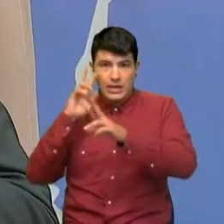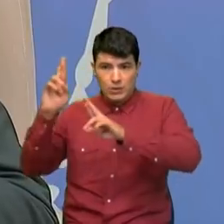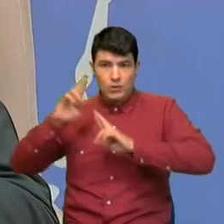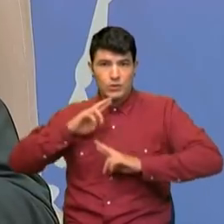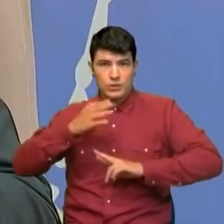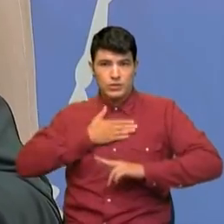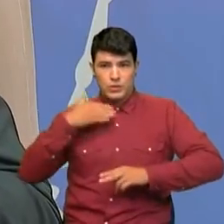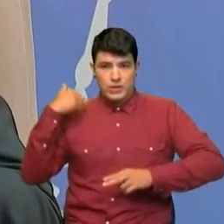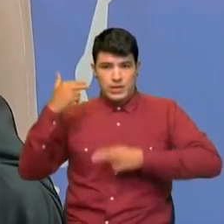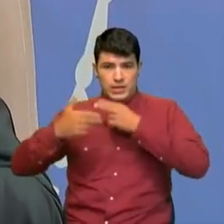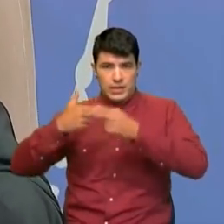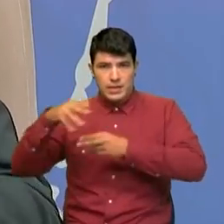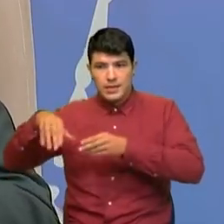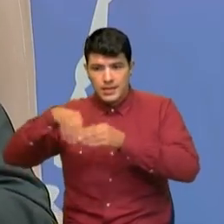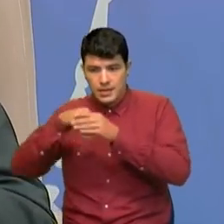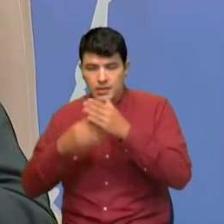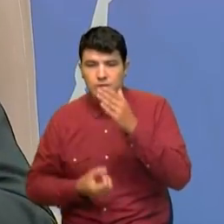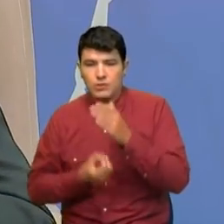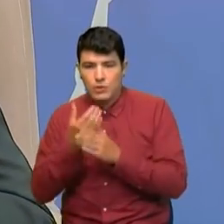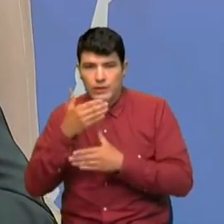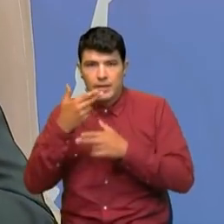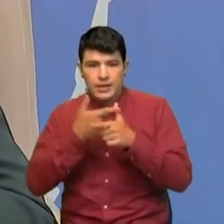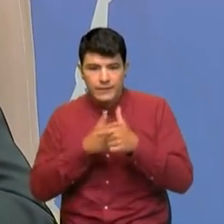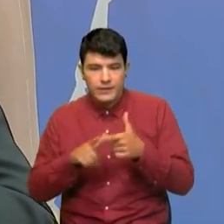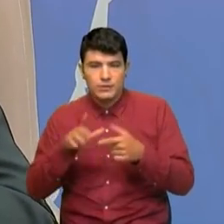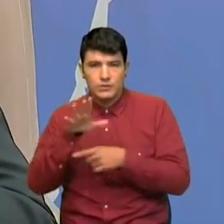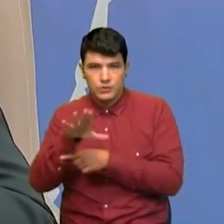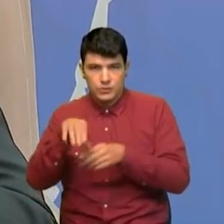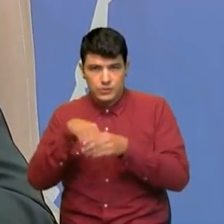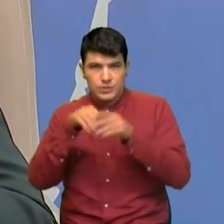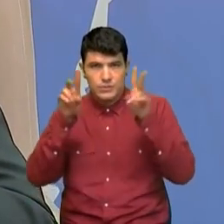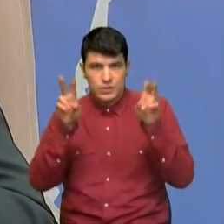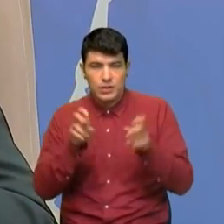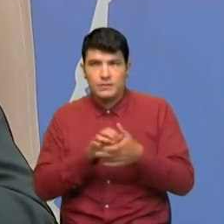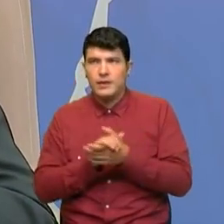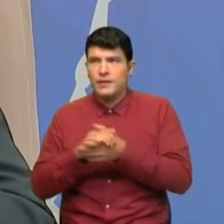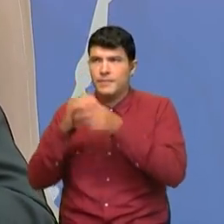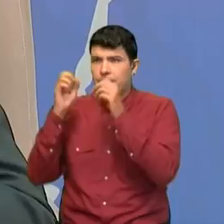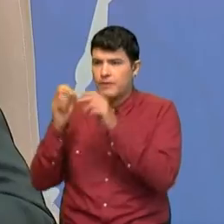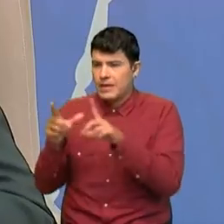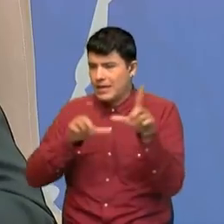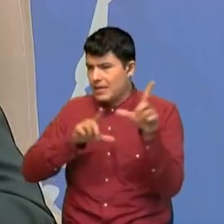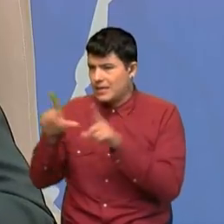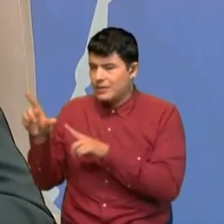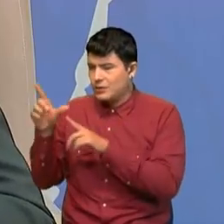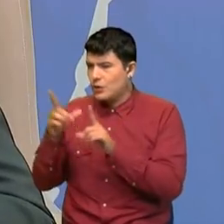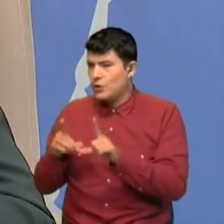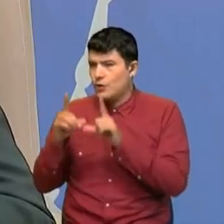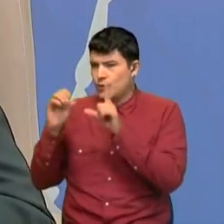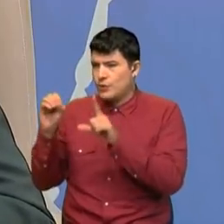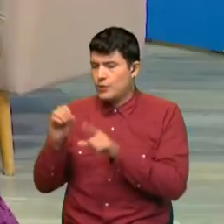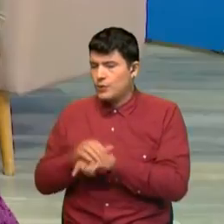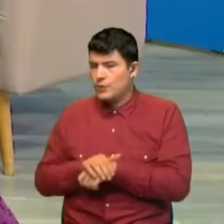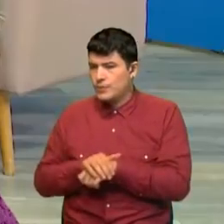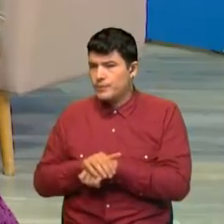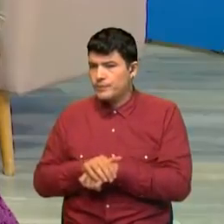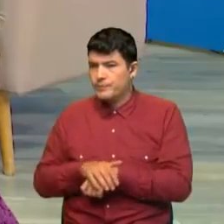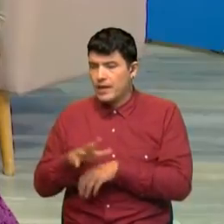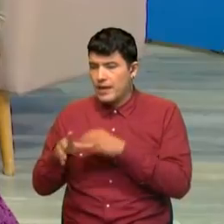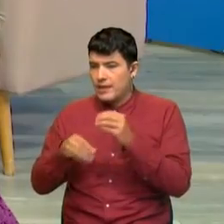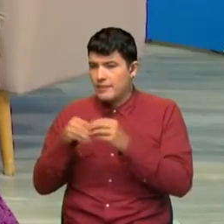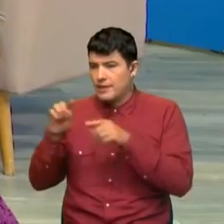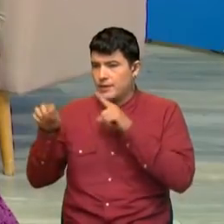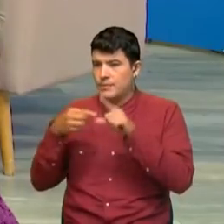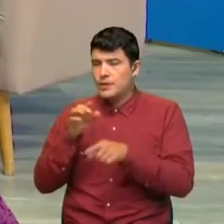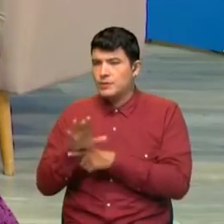como herederos, y se haga una nueva partición como tal en ese sentido. Bueno, además nos comenta el mensaje